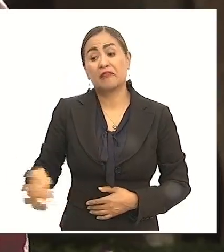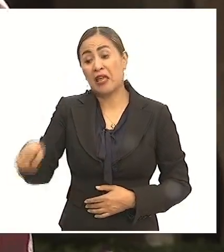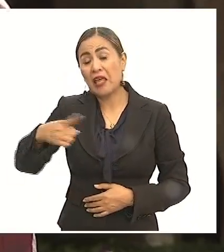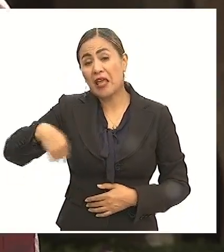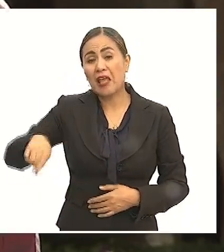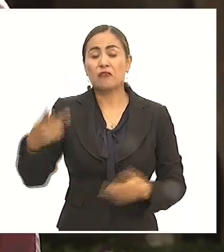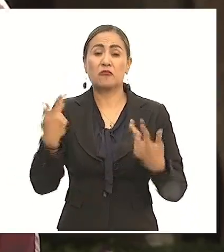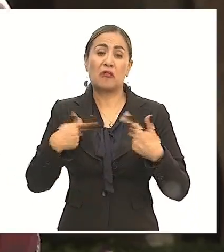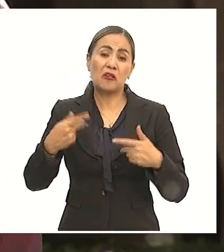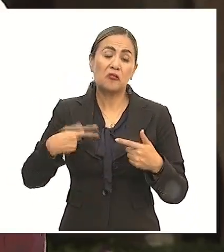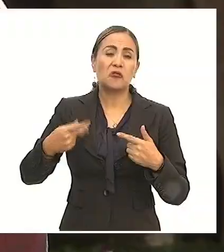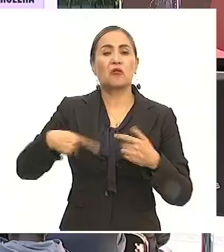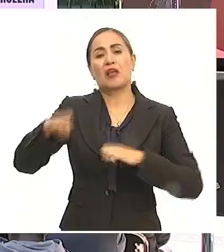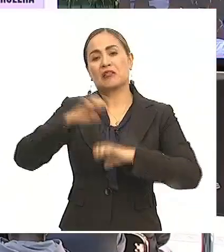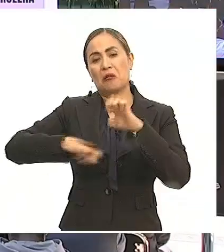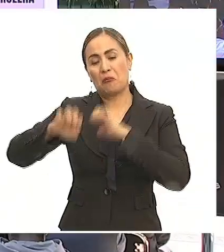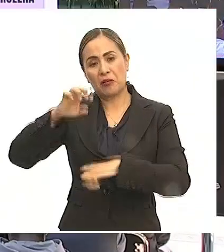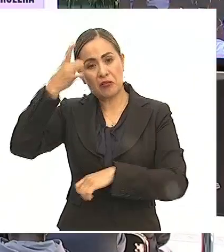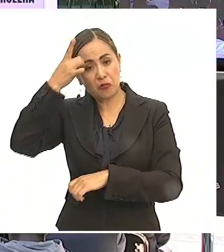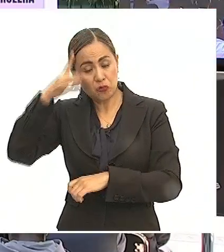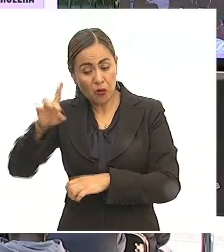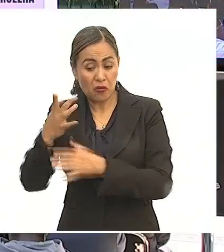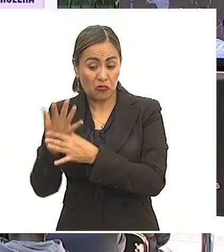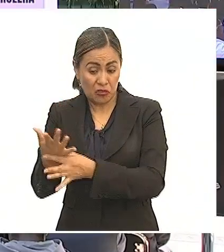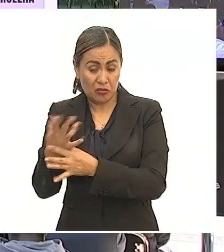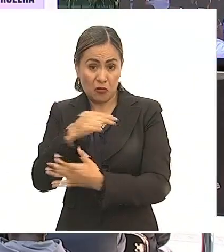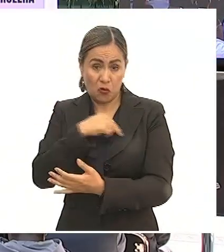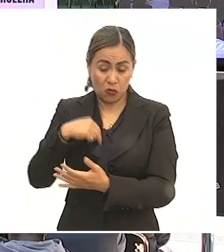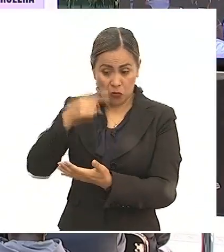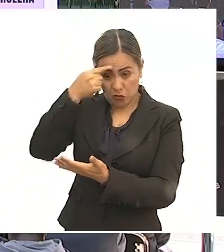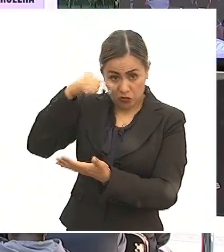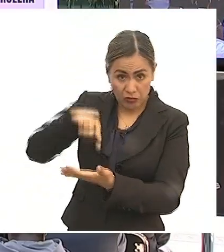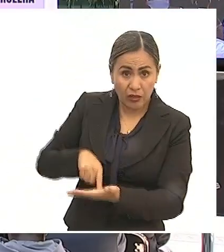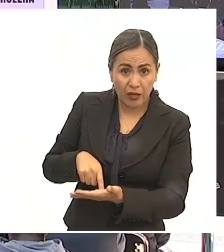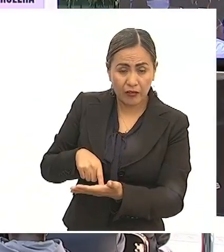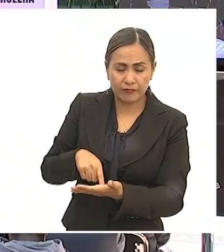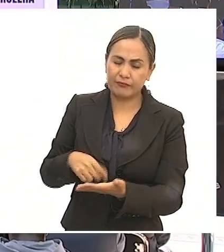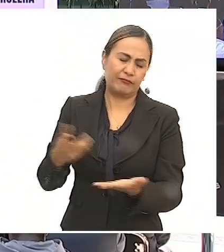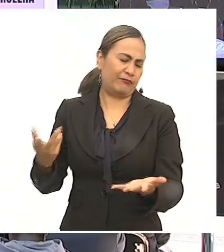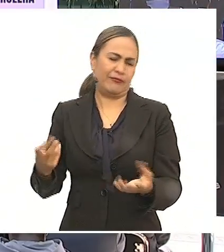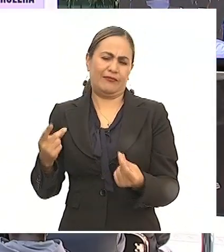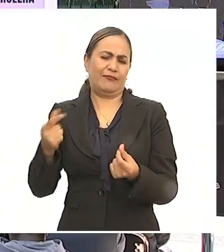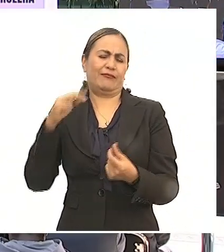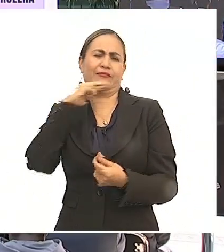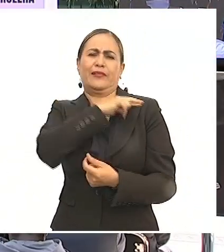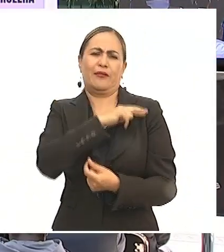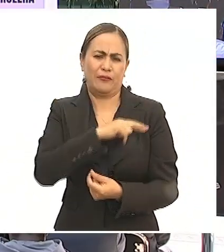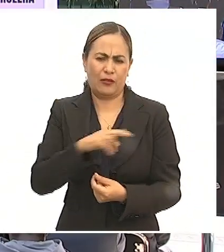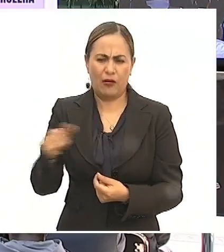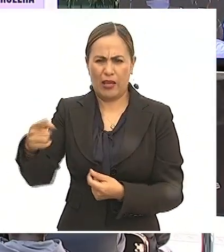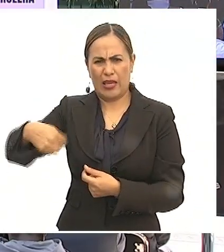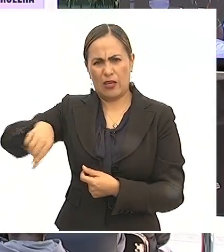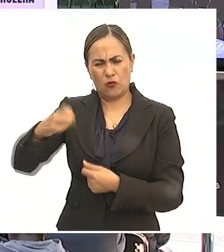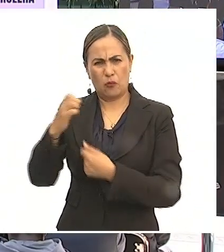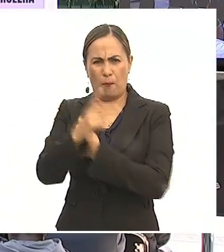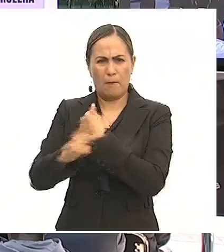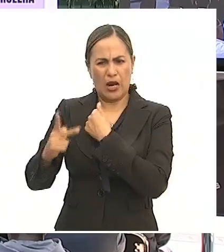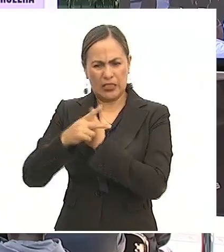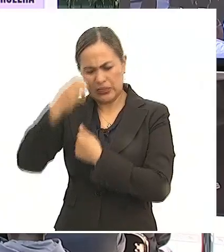mercaderes o financieros, con todo respeto, del extranjero. Ellos